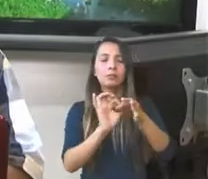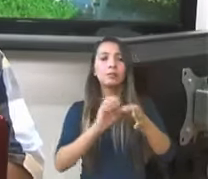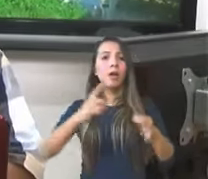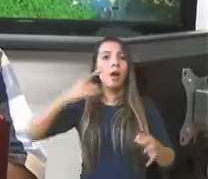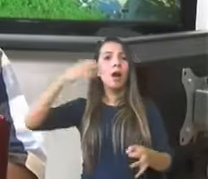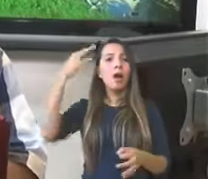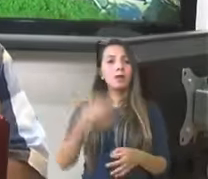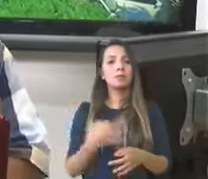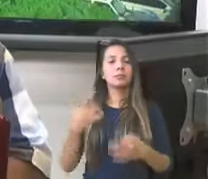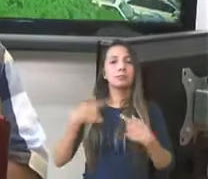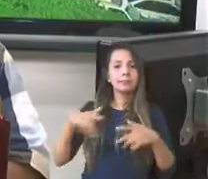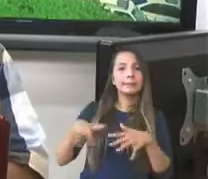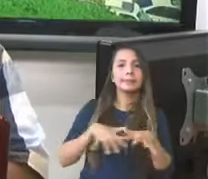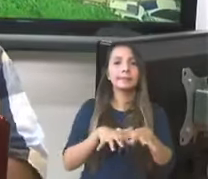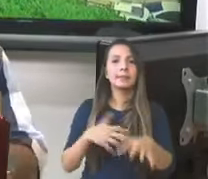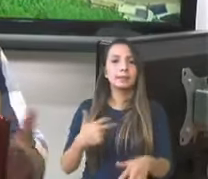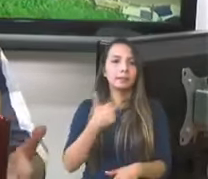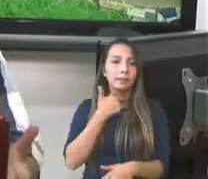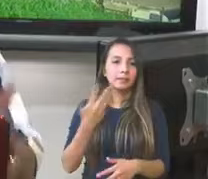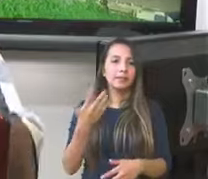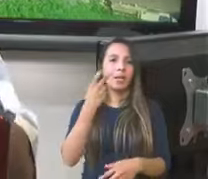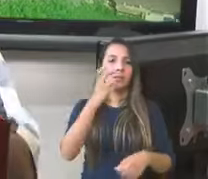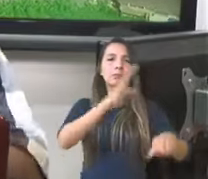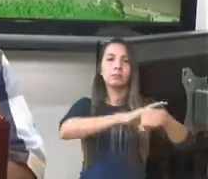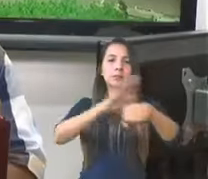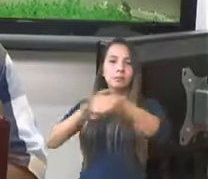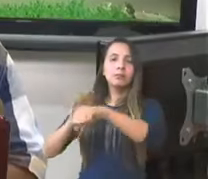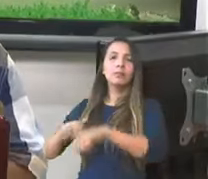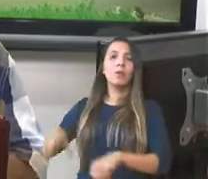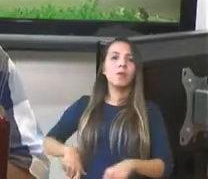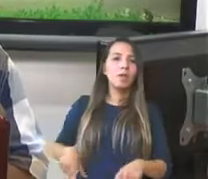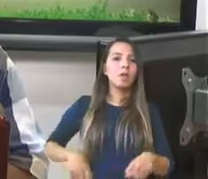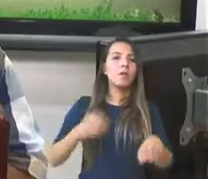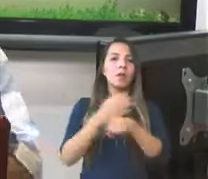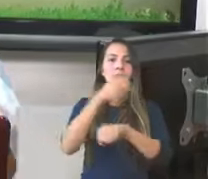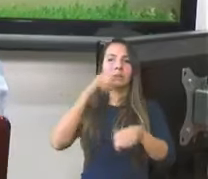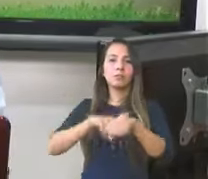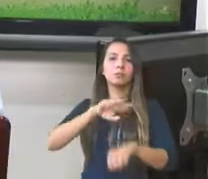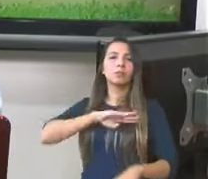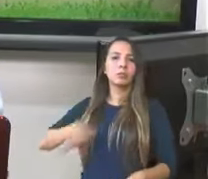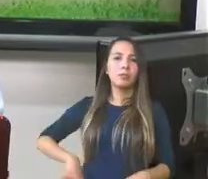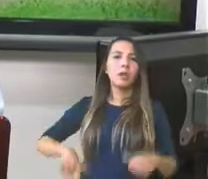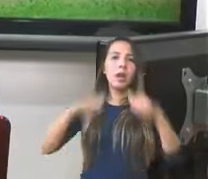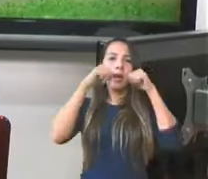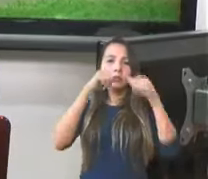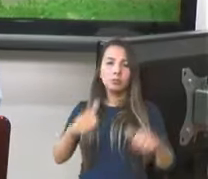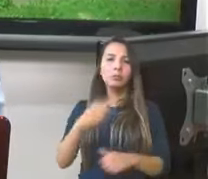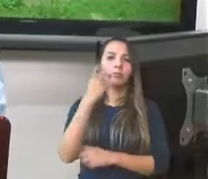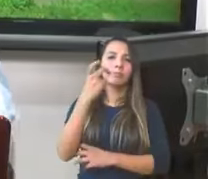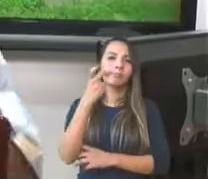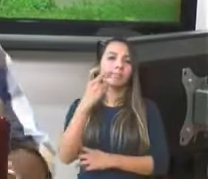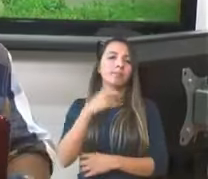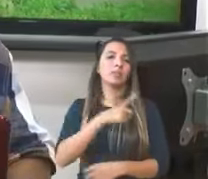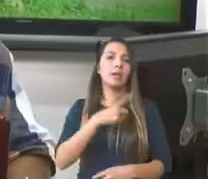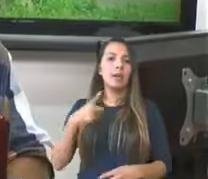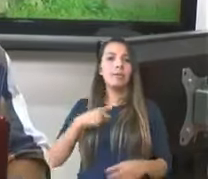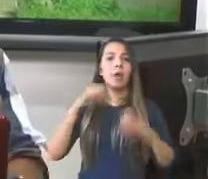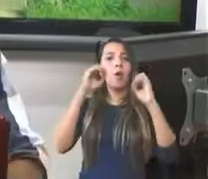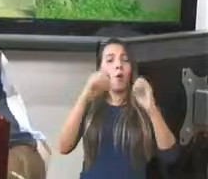responsables de los edificios del gobierno municipal y estatal es que pongan atención en ese sentido, o que tengan una persona con la